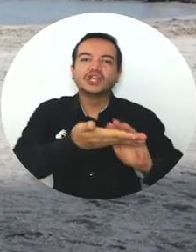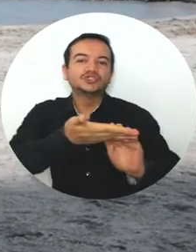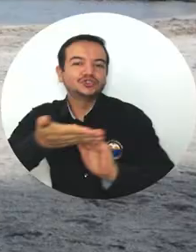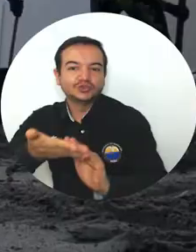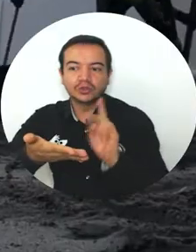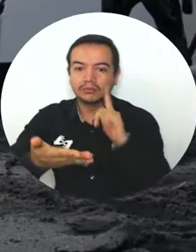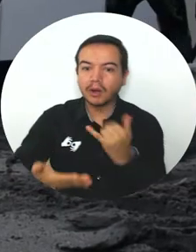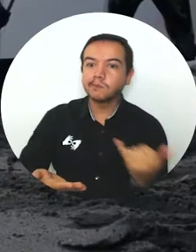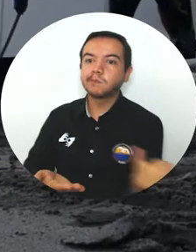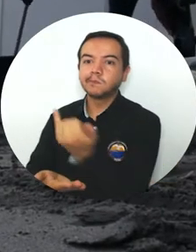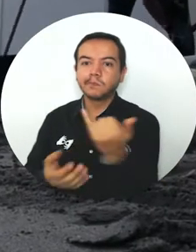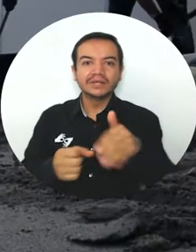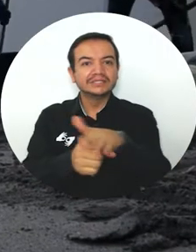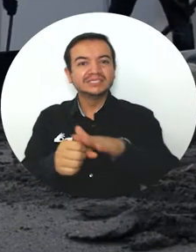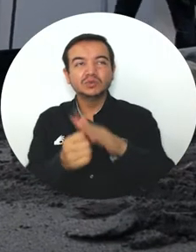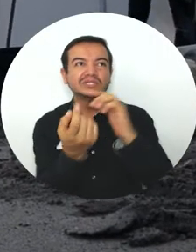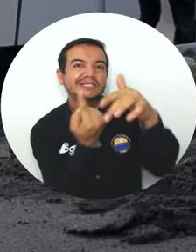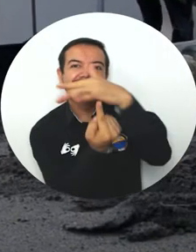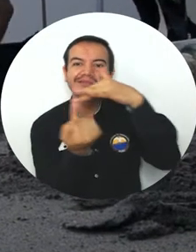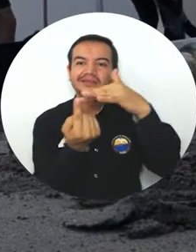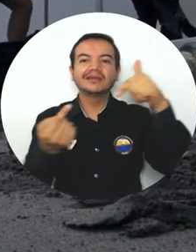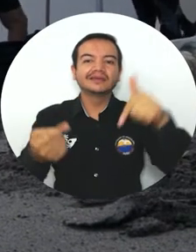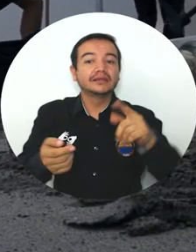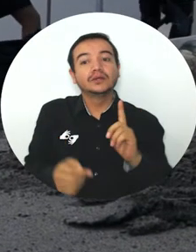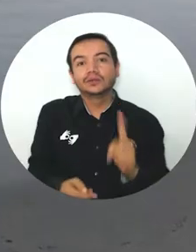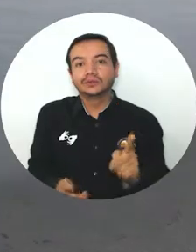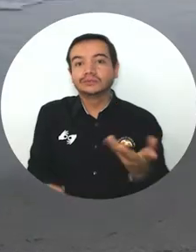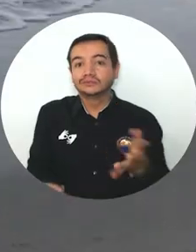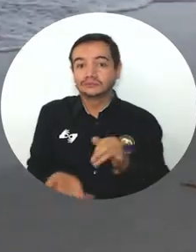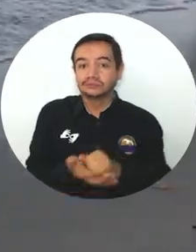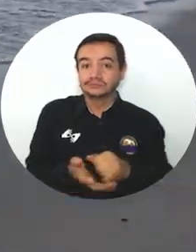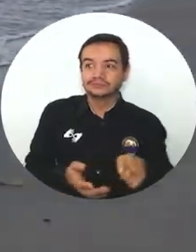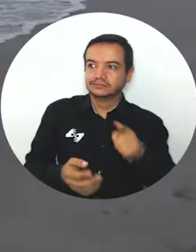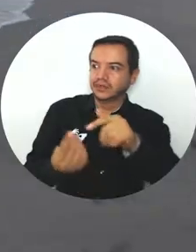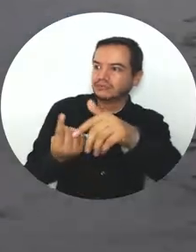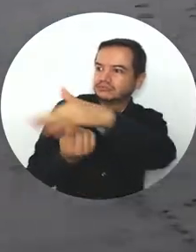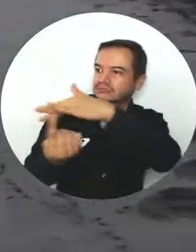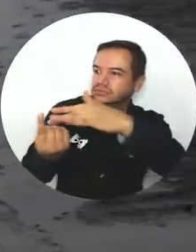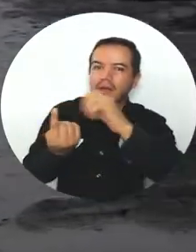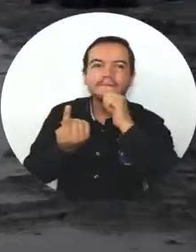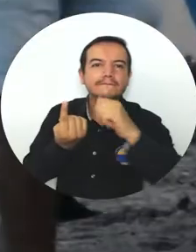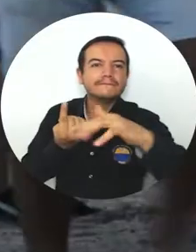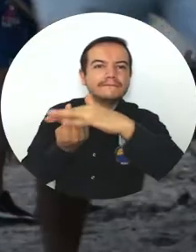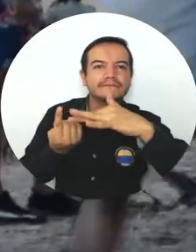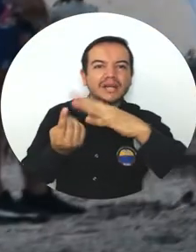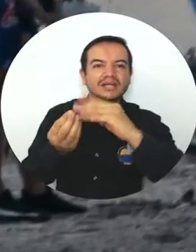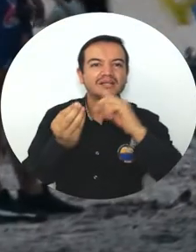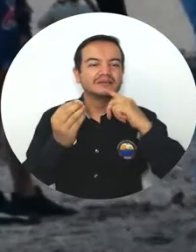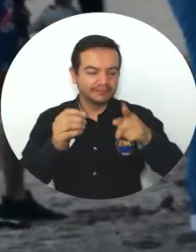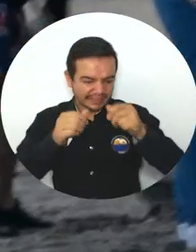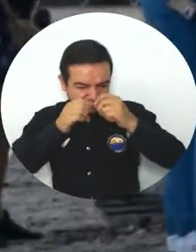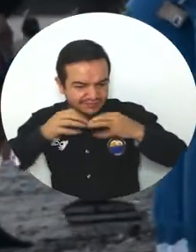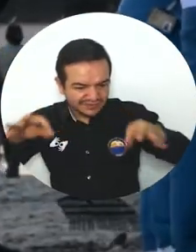las realidades o a las problemáticas ambientales, en este caso, como los tiene, por ejemplo, la suciedad del mar, la contaminación de nuestras